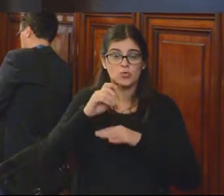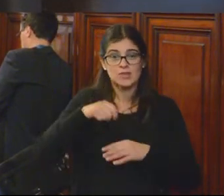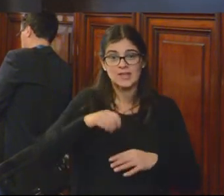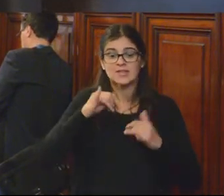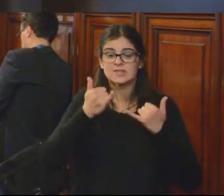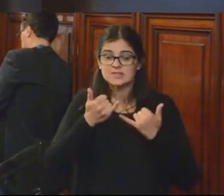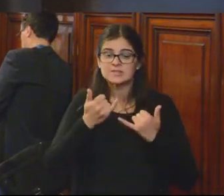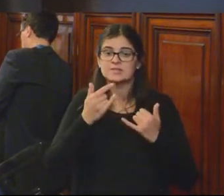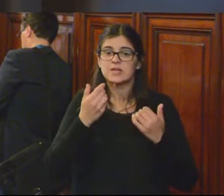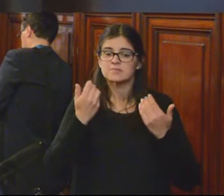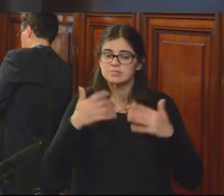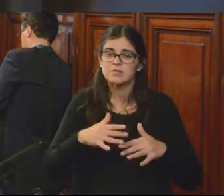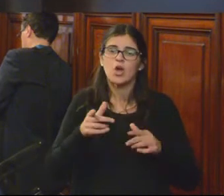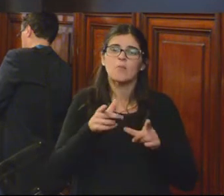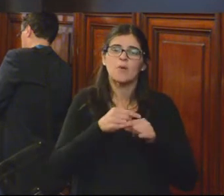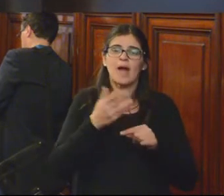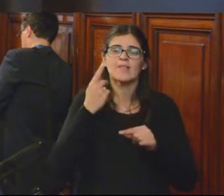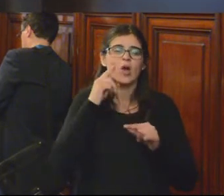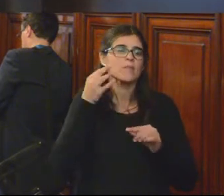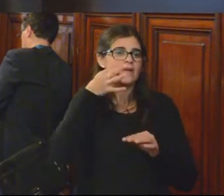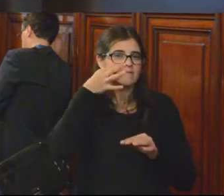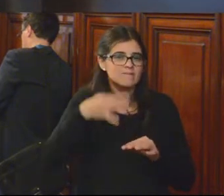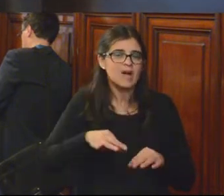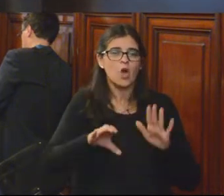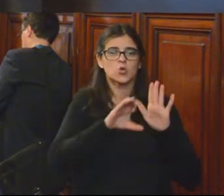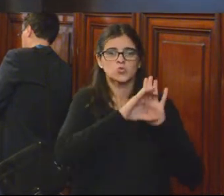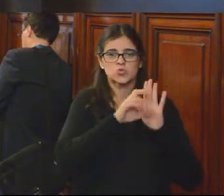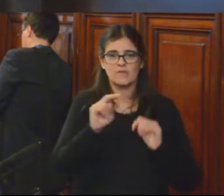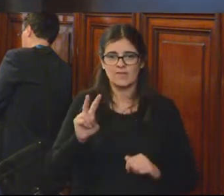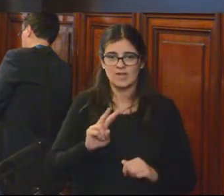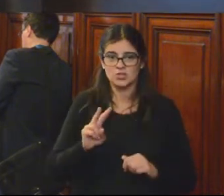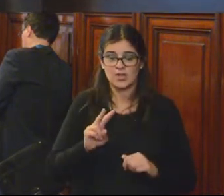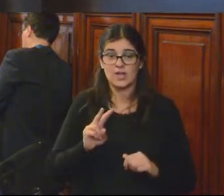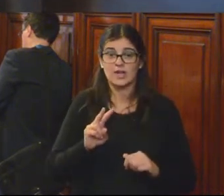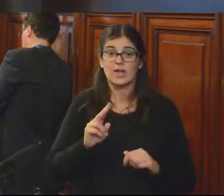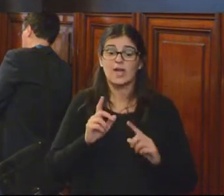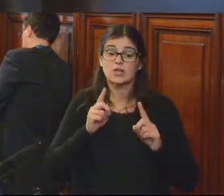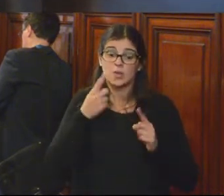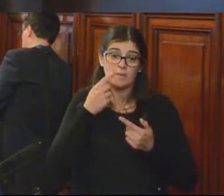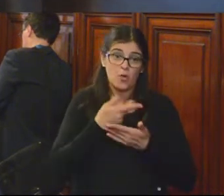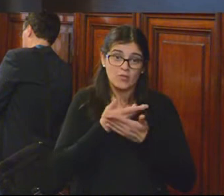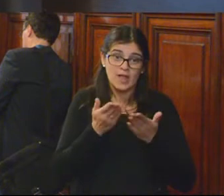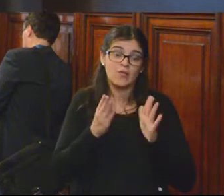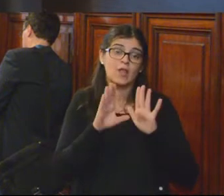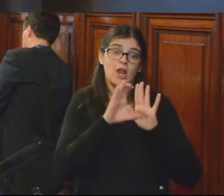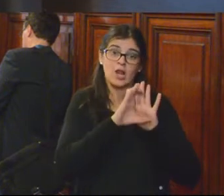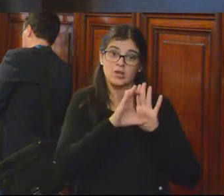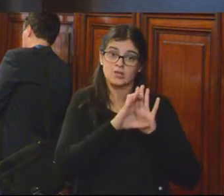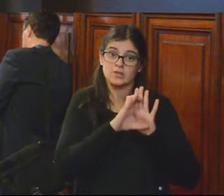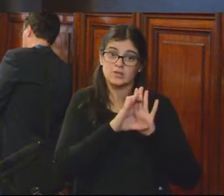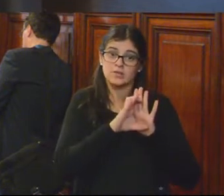dejado de operar como el garante de la Constitución venezolana. Ha subvertido la Constitución,